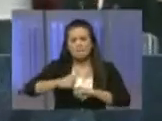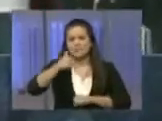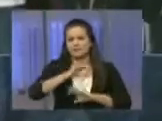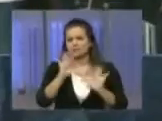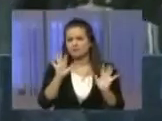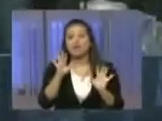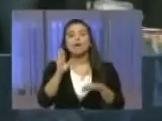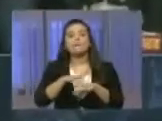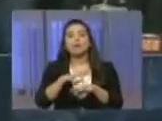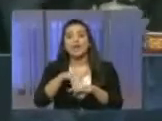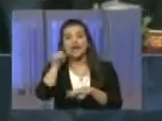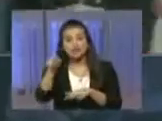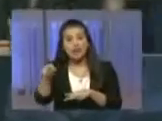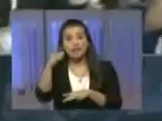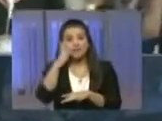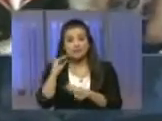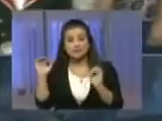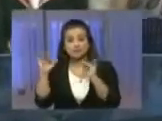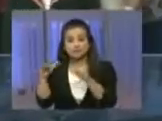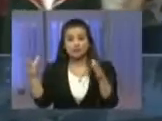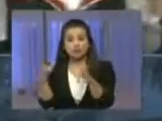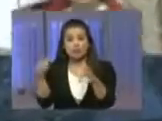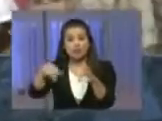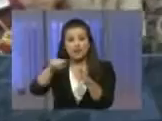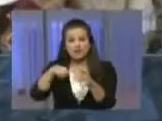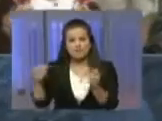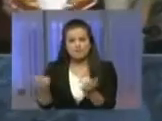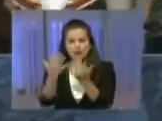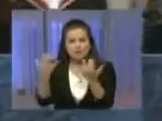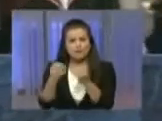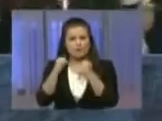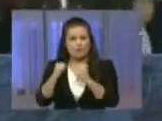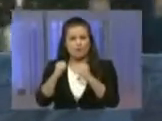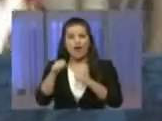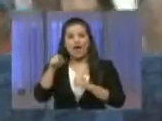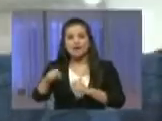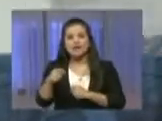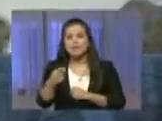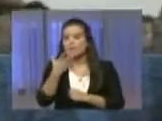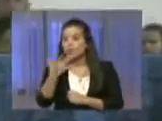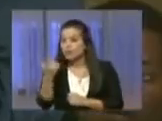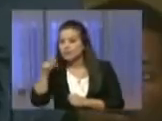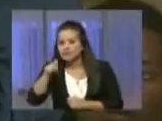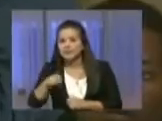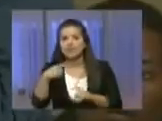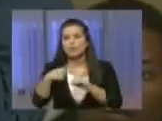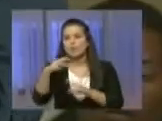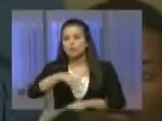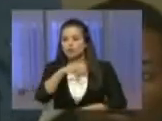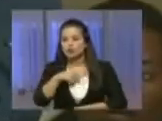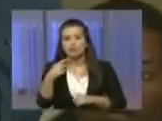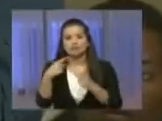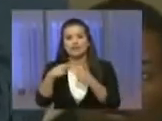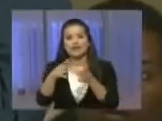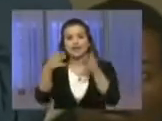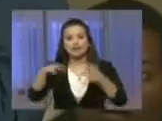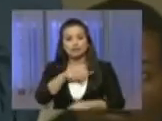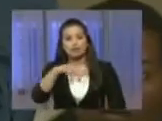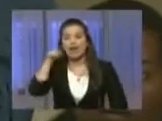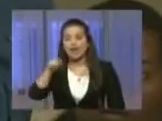esa concentración de fuegos donde más se necesita esa concentración de misiones y grandes misiones donde el